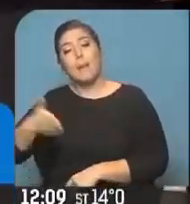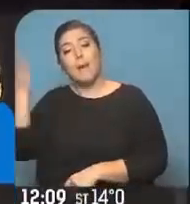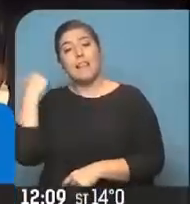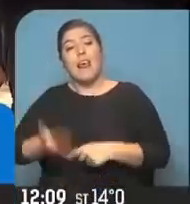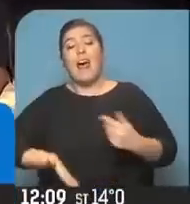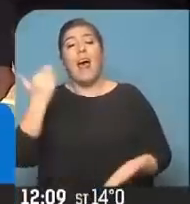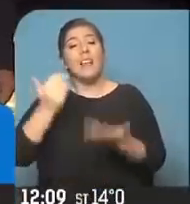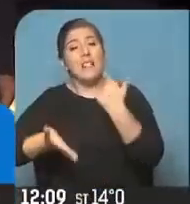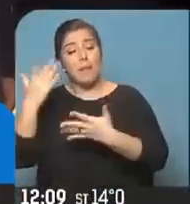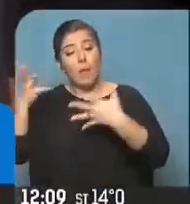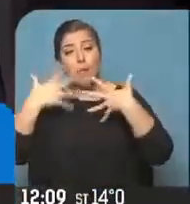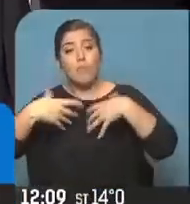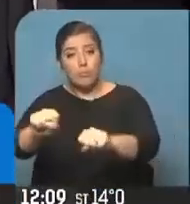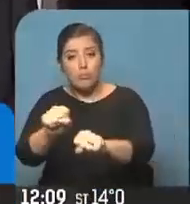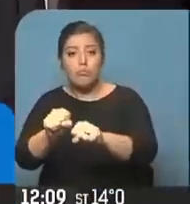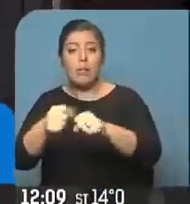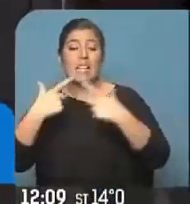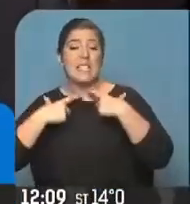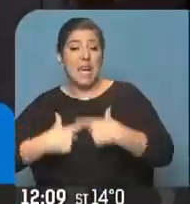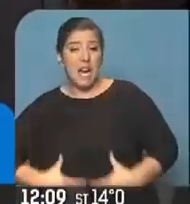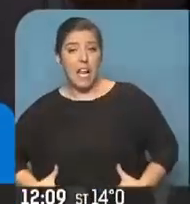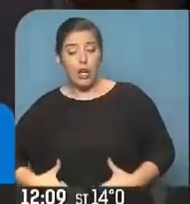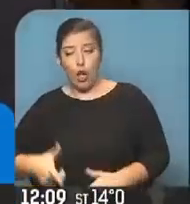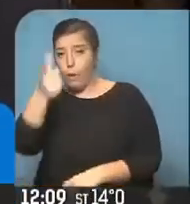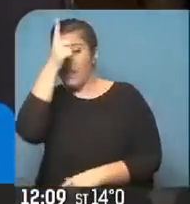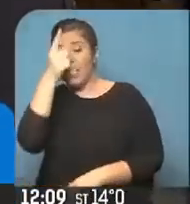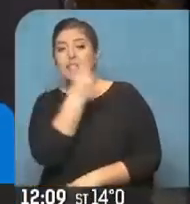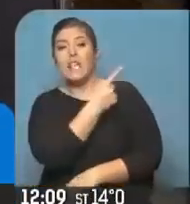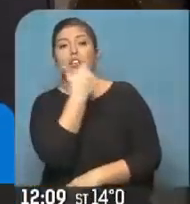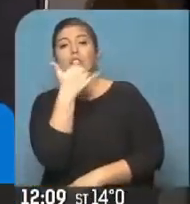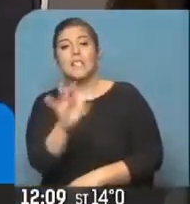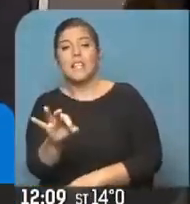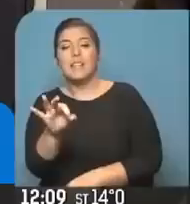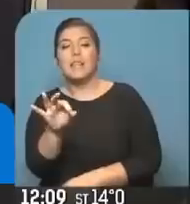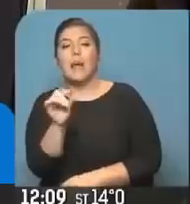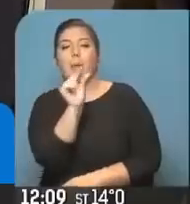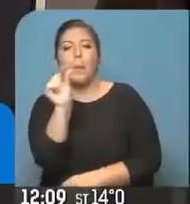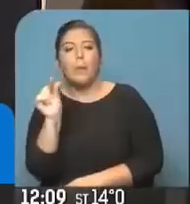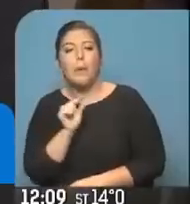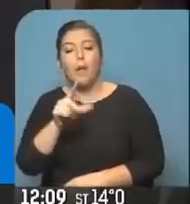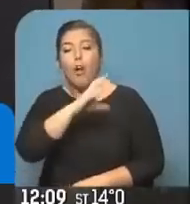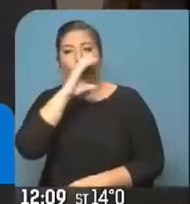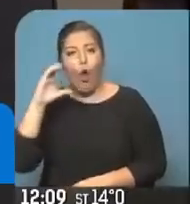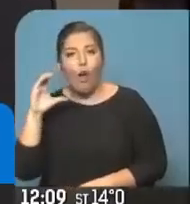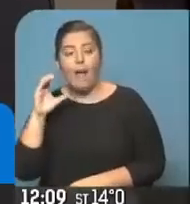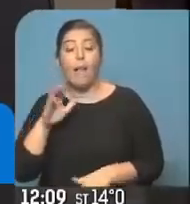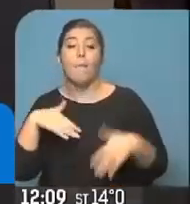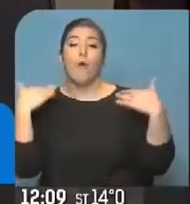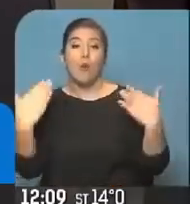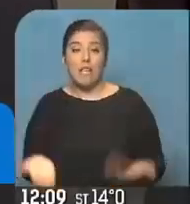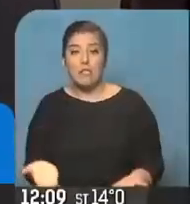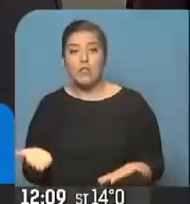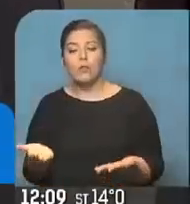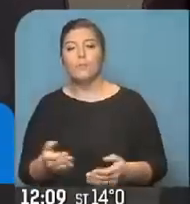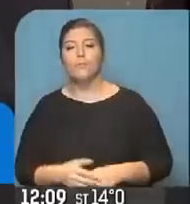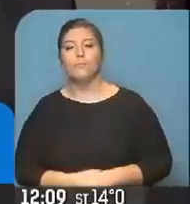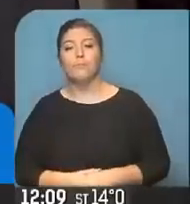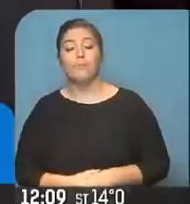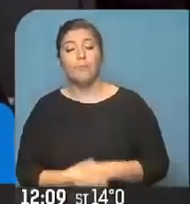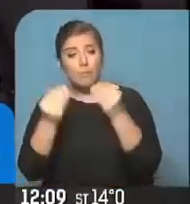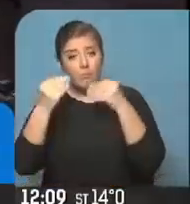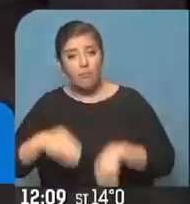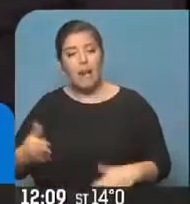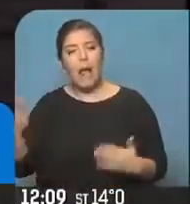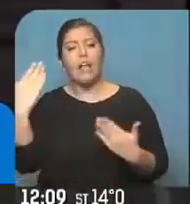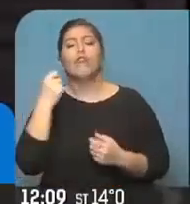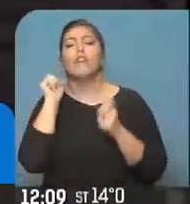un allanamiento se encontró un chaleco de uno efectivo con 160 dosis de cocaína por eso al comenzar este acto lo que